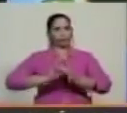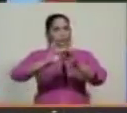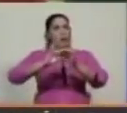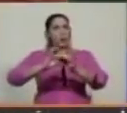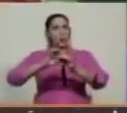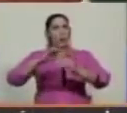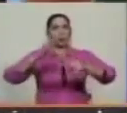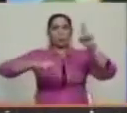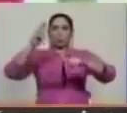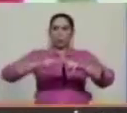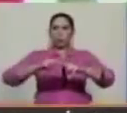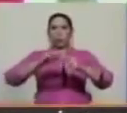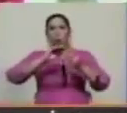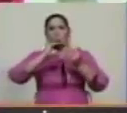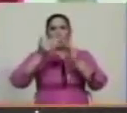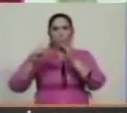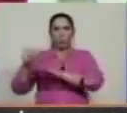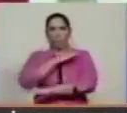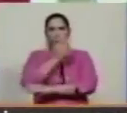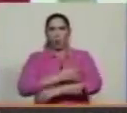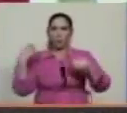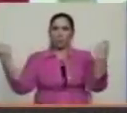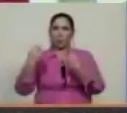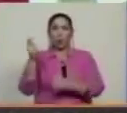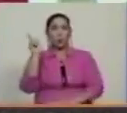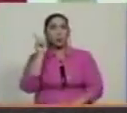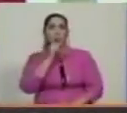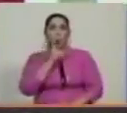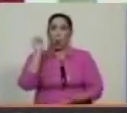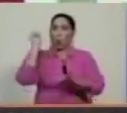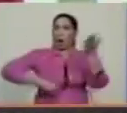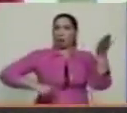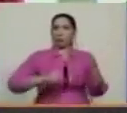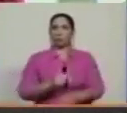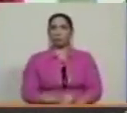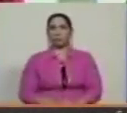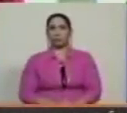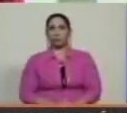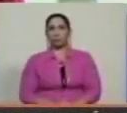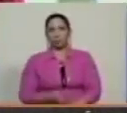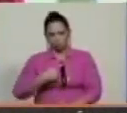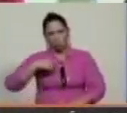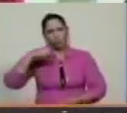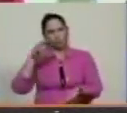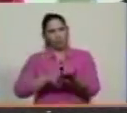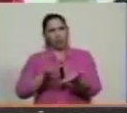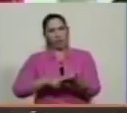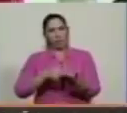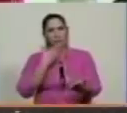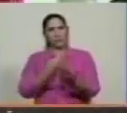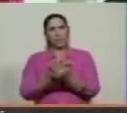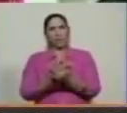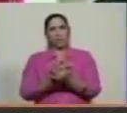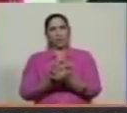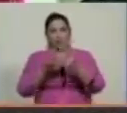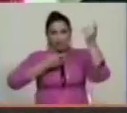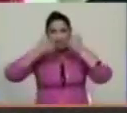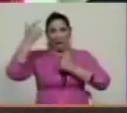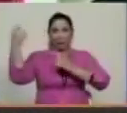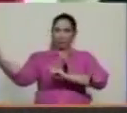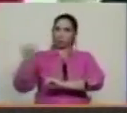conformación del poder popular. Que no exista, y les, de verdad se los pido, porque el comandante Chávez nos dio una